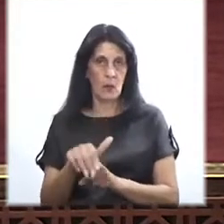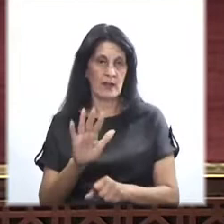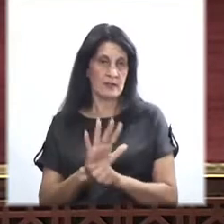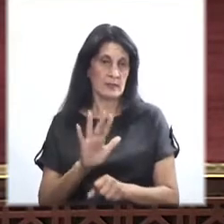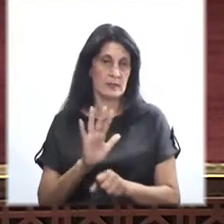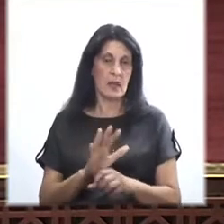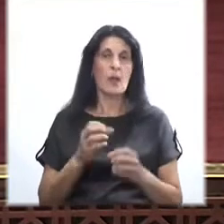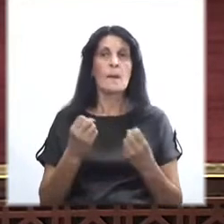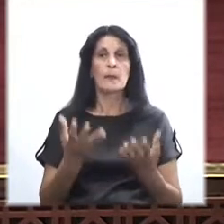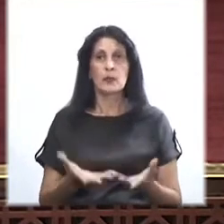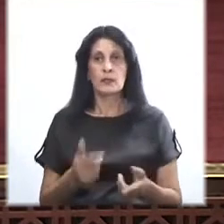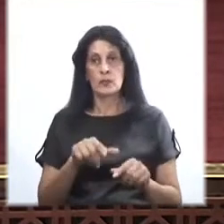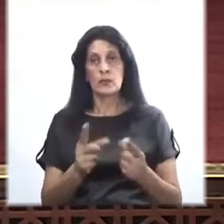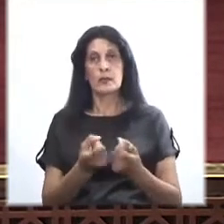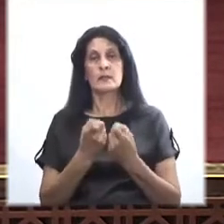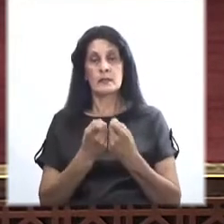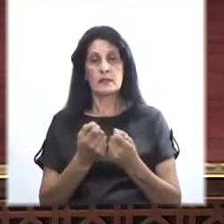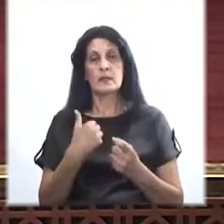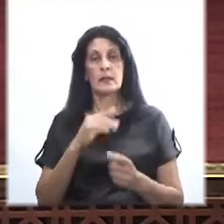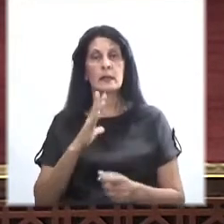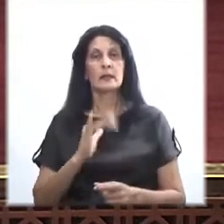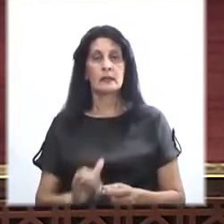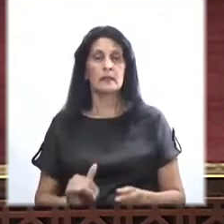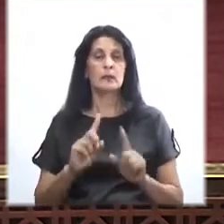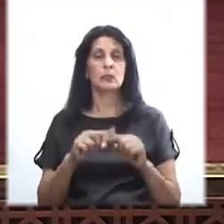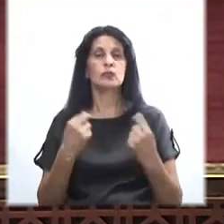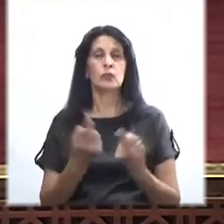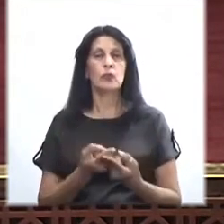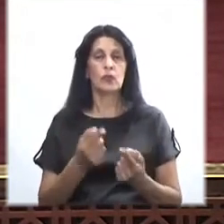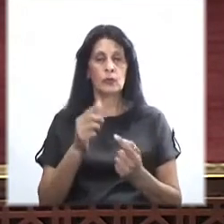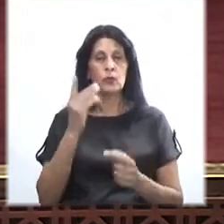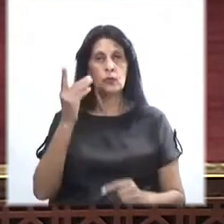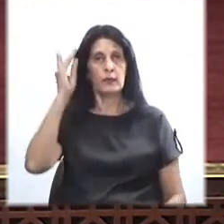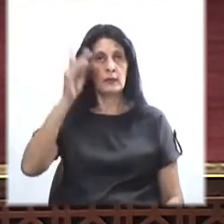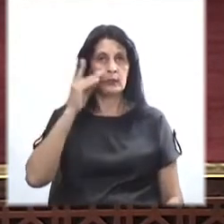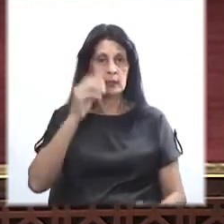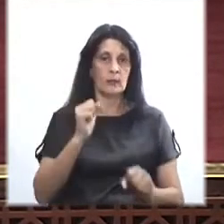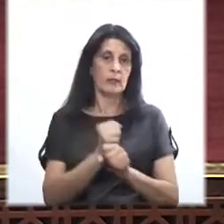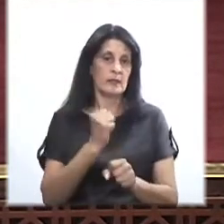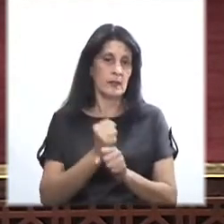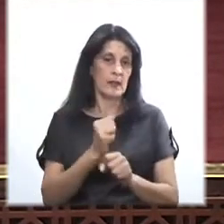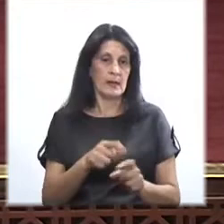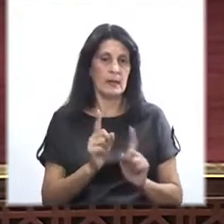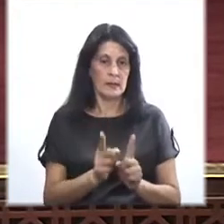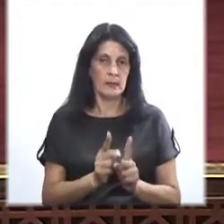tampoco cubre la necesidad de que tenemos todos los legisladores de trabajar sobre el mismo.